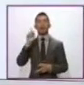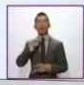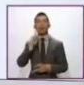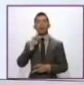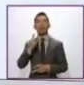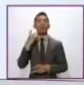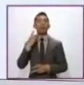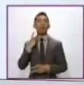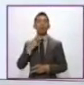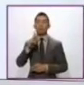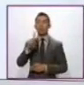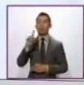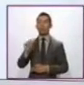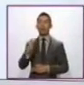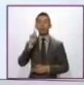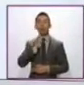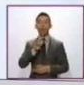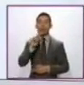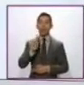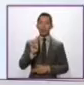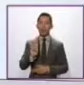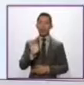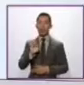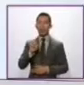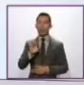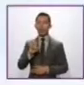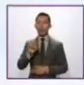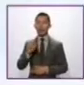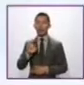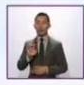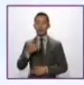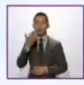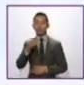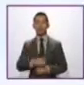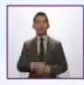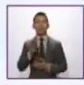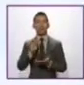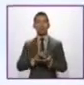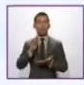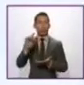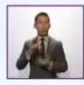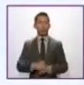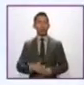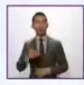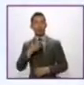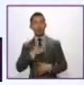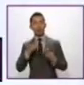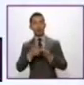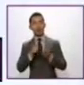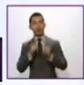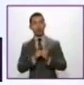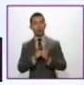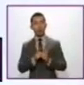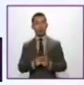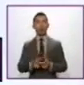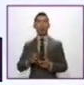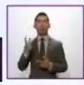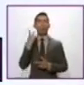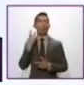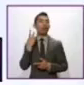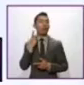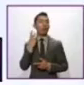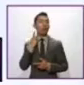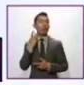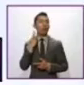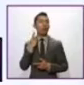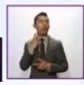Partido del Trabajo, Penélope Ramírez. Adelante, Penélope, le escuchamos. Gracias. Mi partido, que es